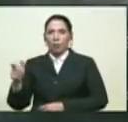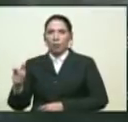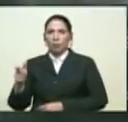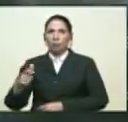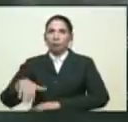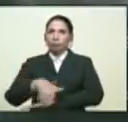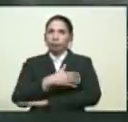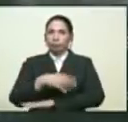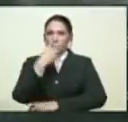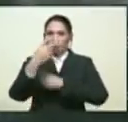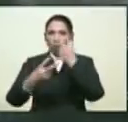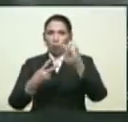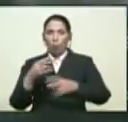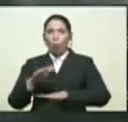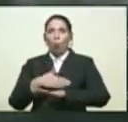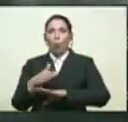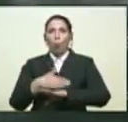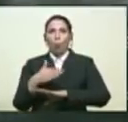El jueves pasado